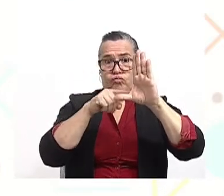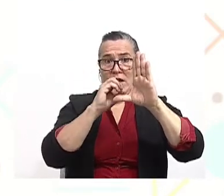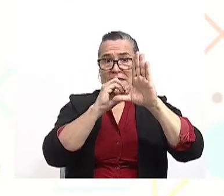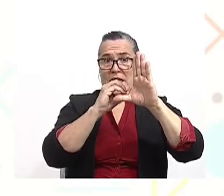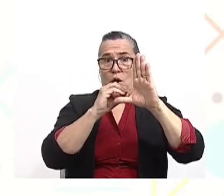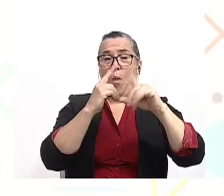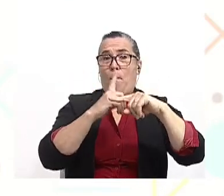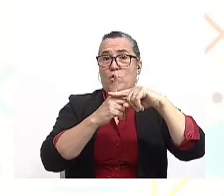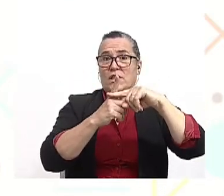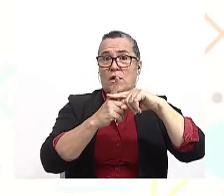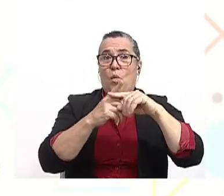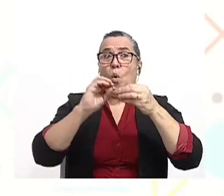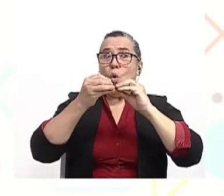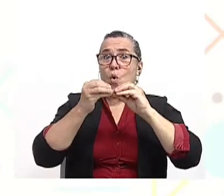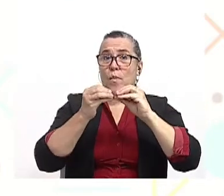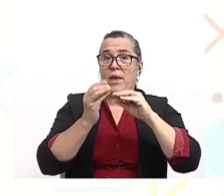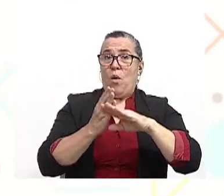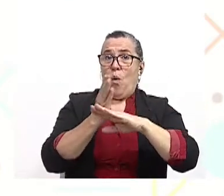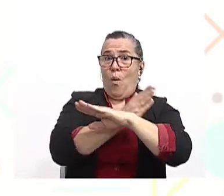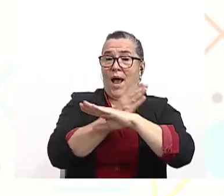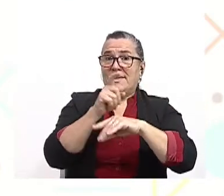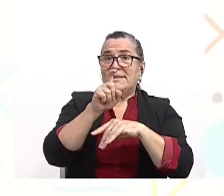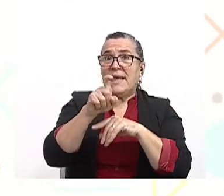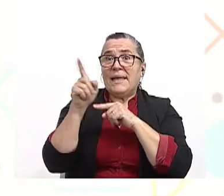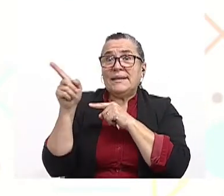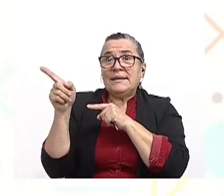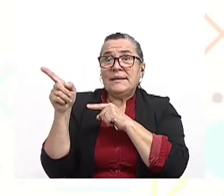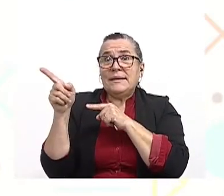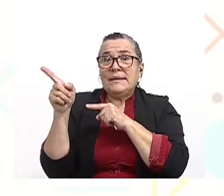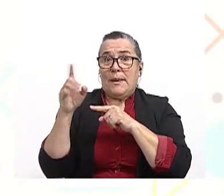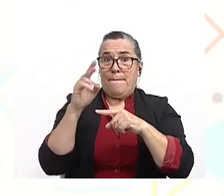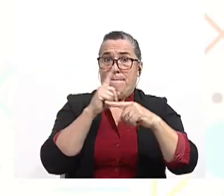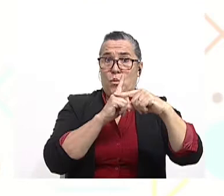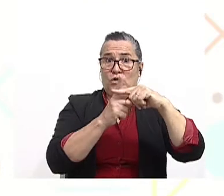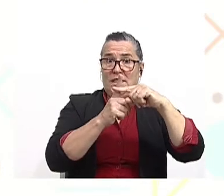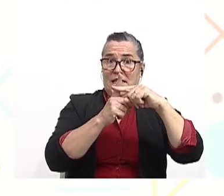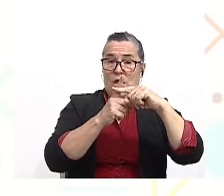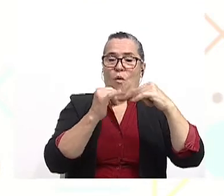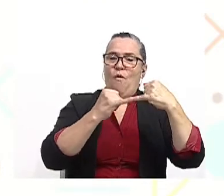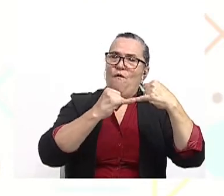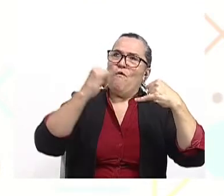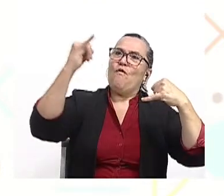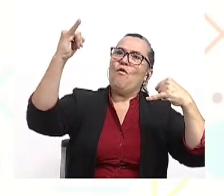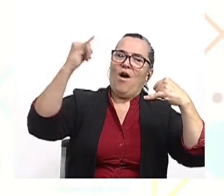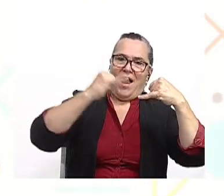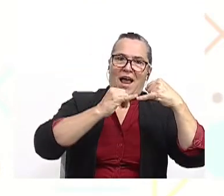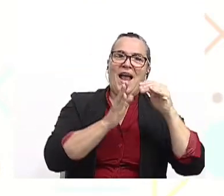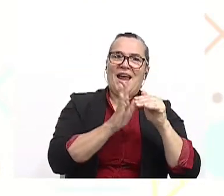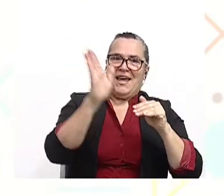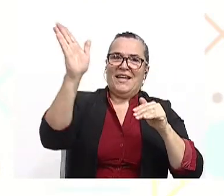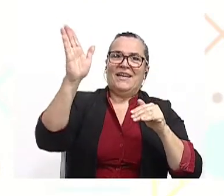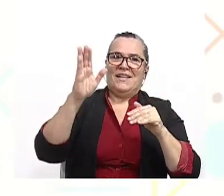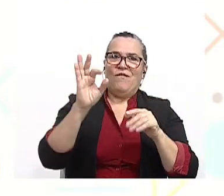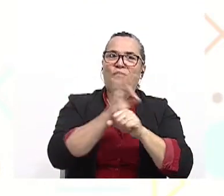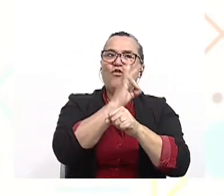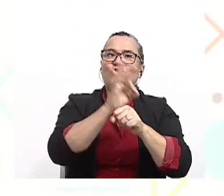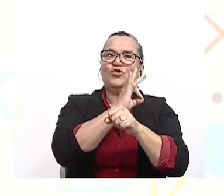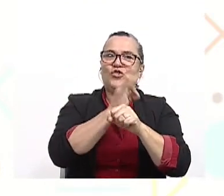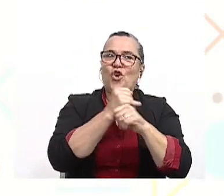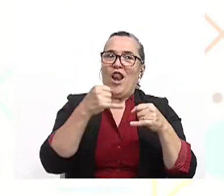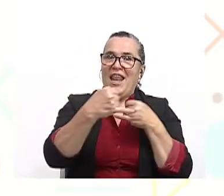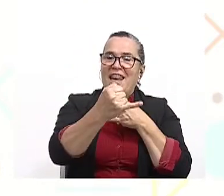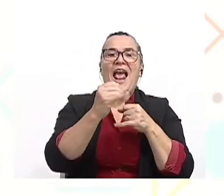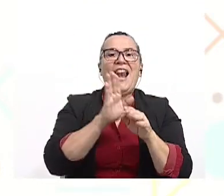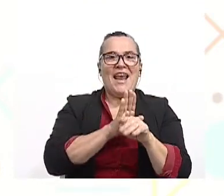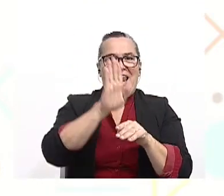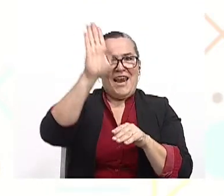de la variable x es positivo, esa función lineal es creciente. Anótelo. Ahora, ¿en qué